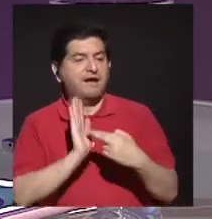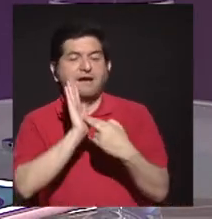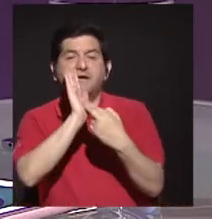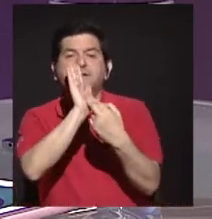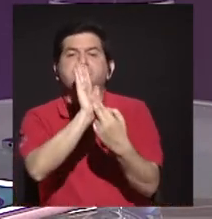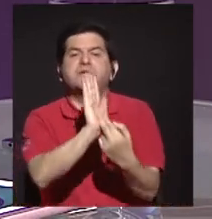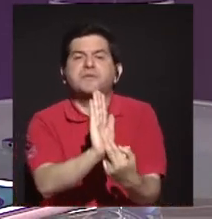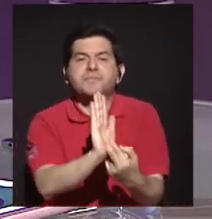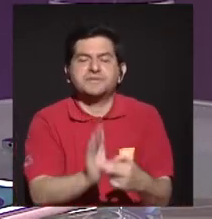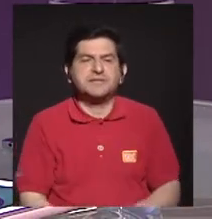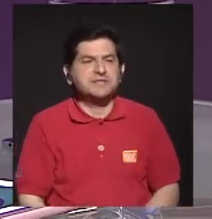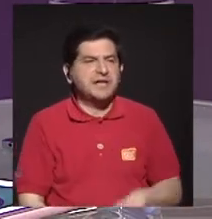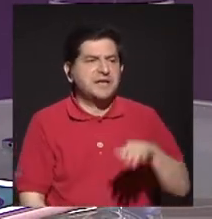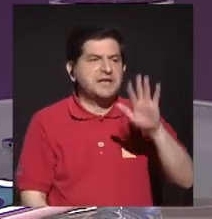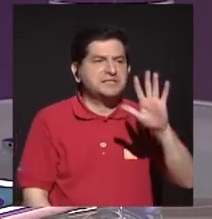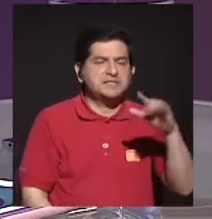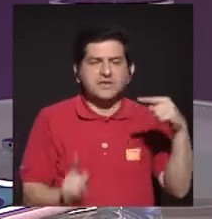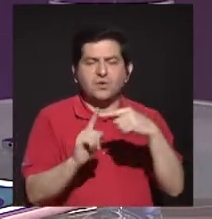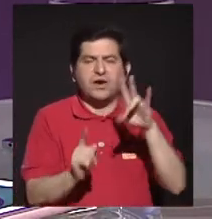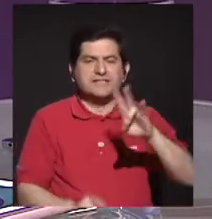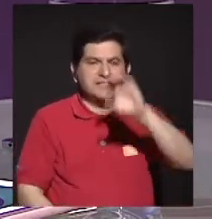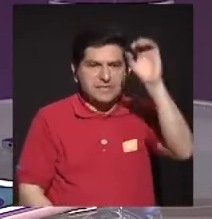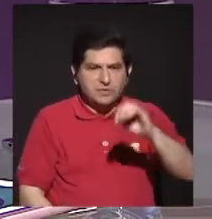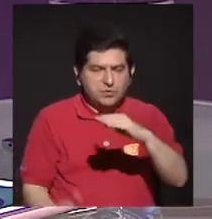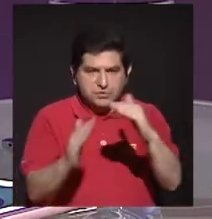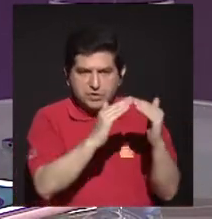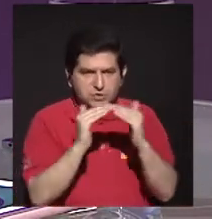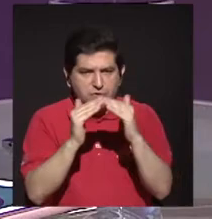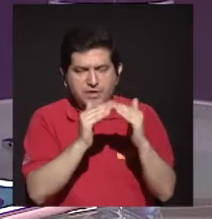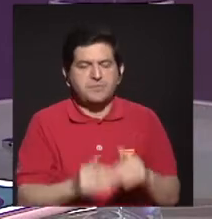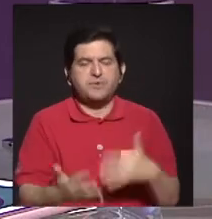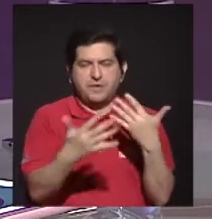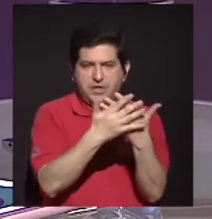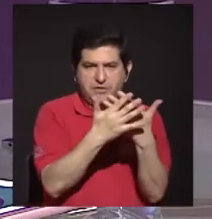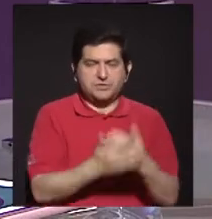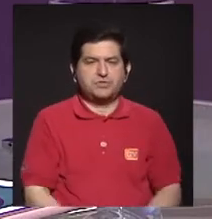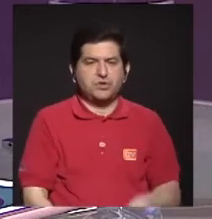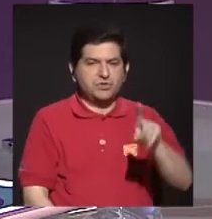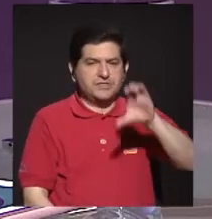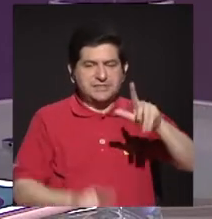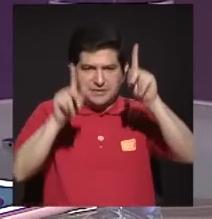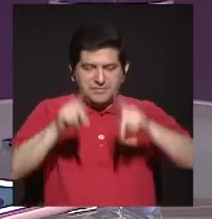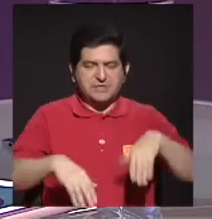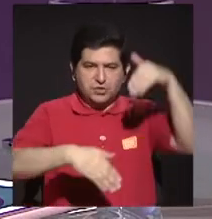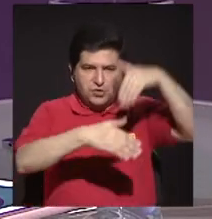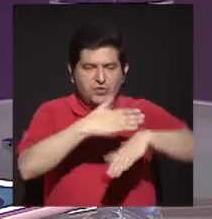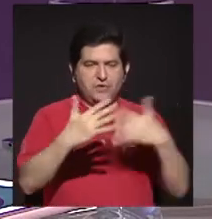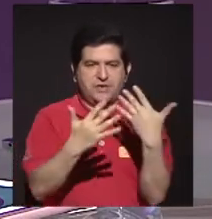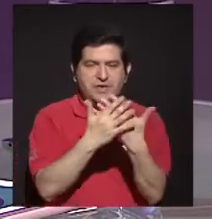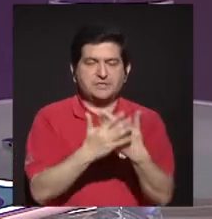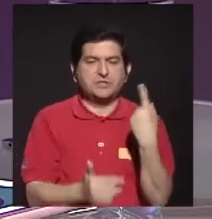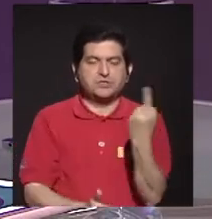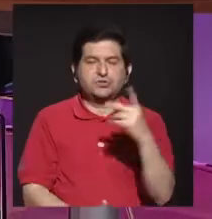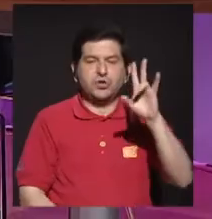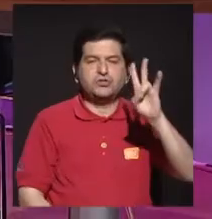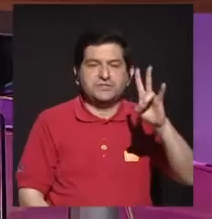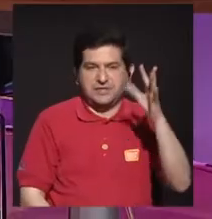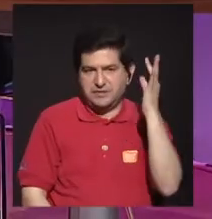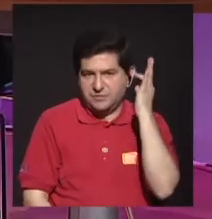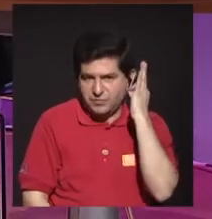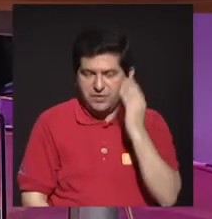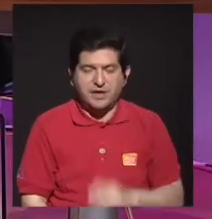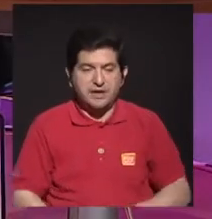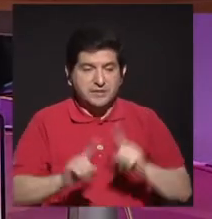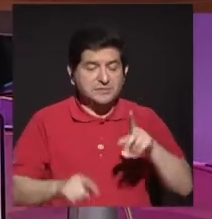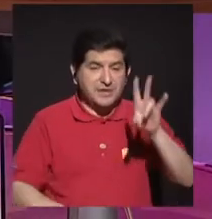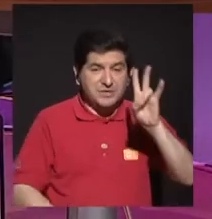representan entre un 5 y un 7% de la población penal, es decir, de cada 100 personas que están en la cárcel, solo 7 son mujeres. Pero de